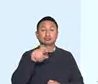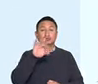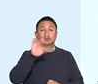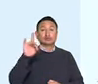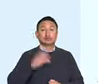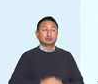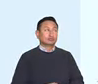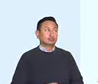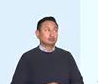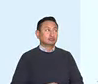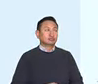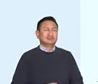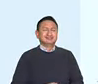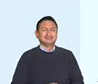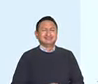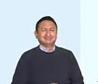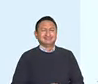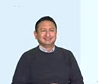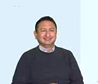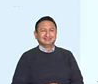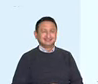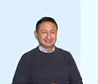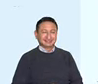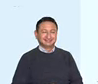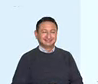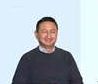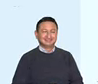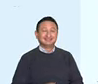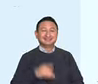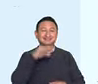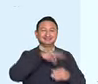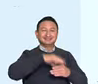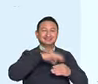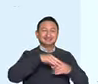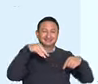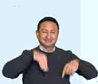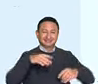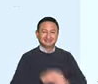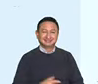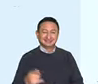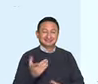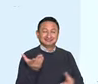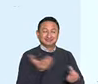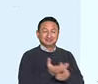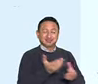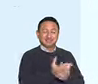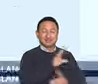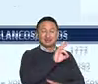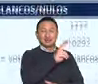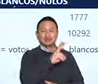el resto realmente es muy pequeña la votación. Actas válidas el